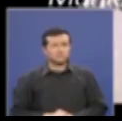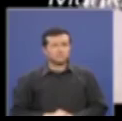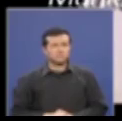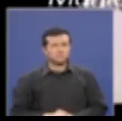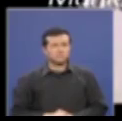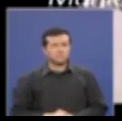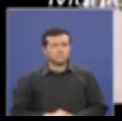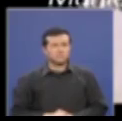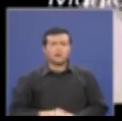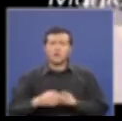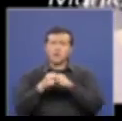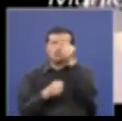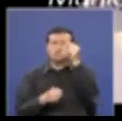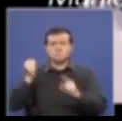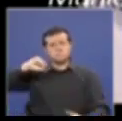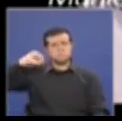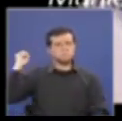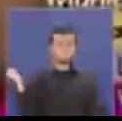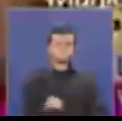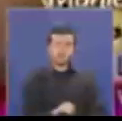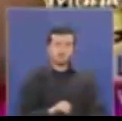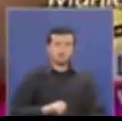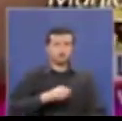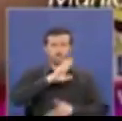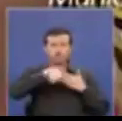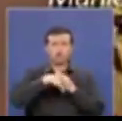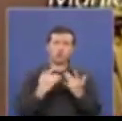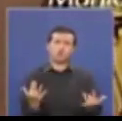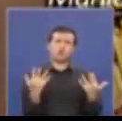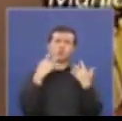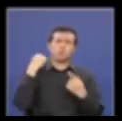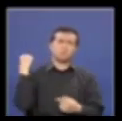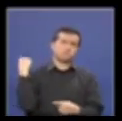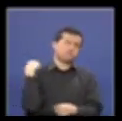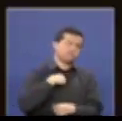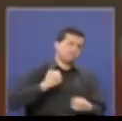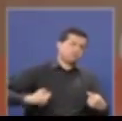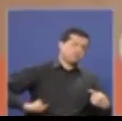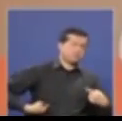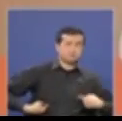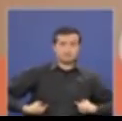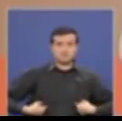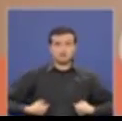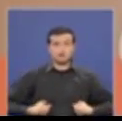Dios? Con palos, pitoletes, todos me cayeron, me pegaron en la costilla.